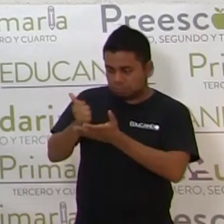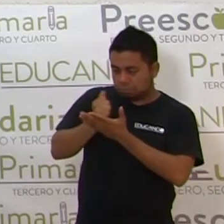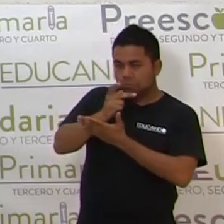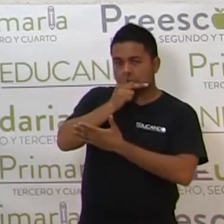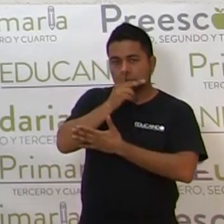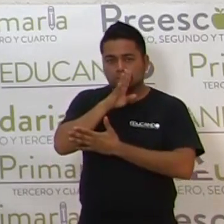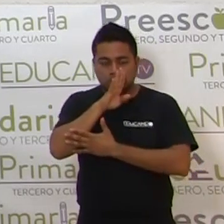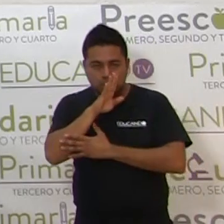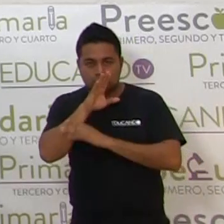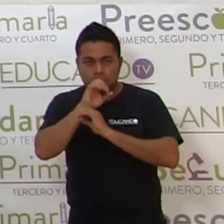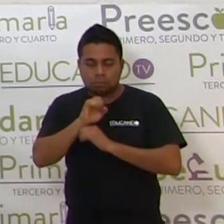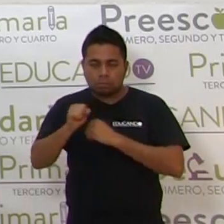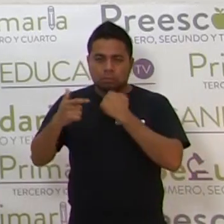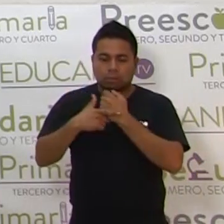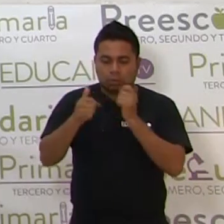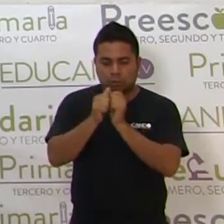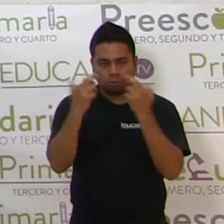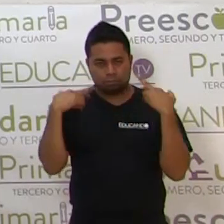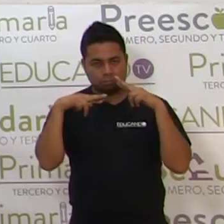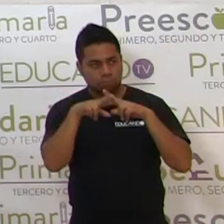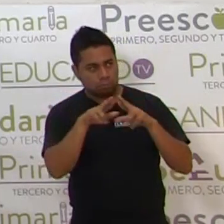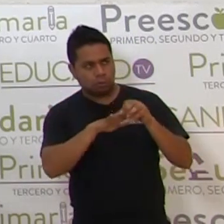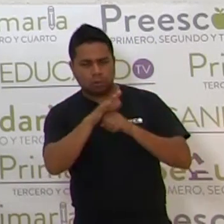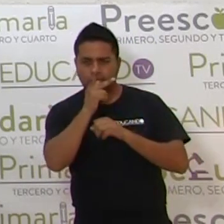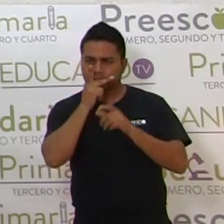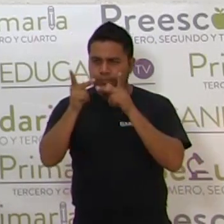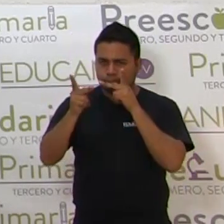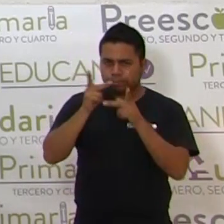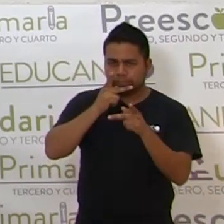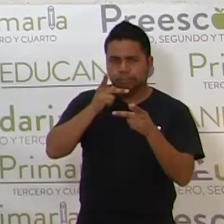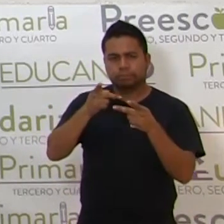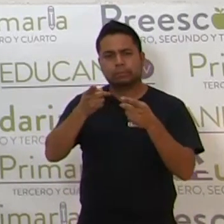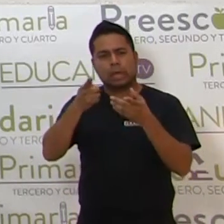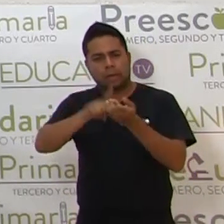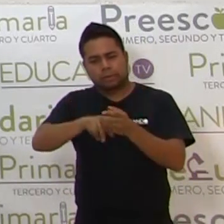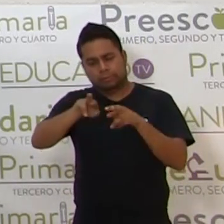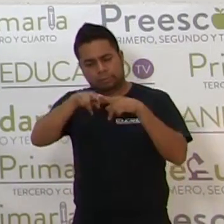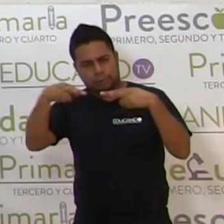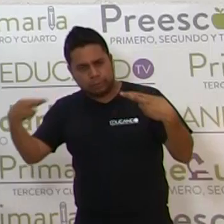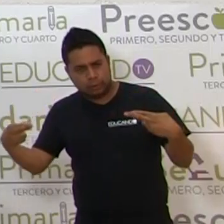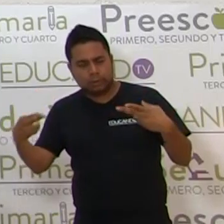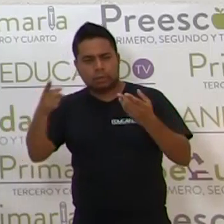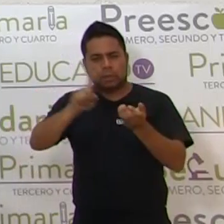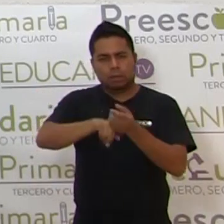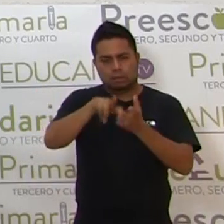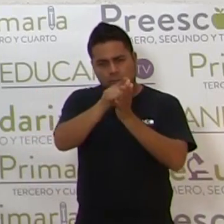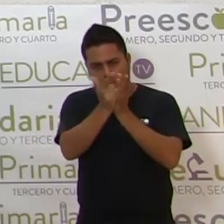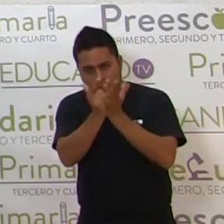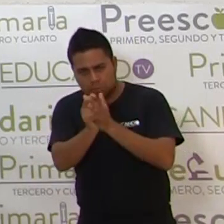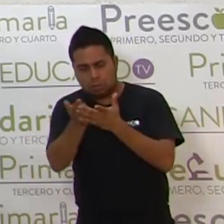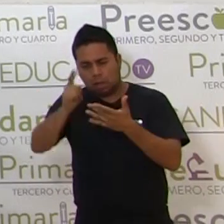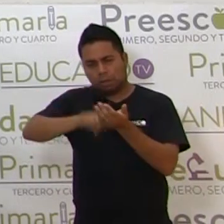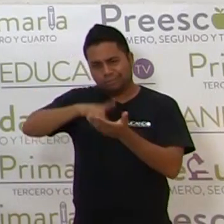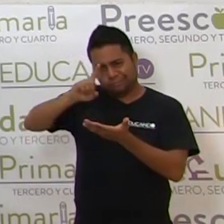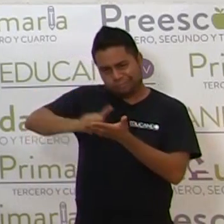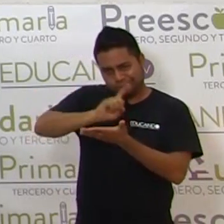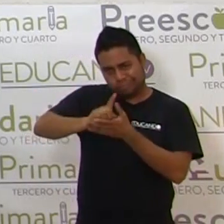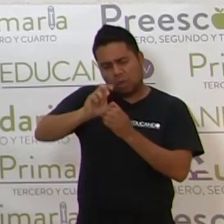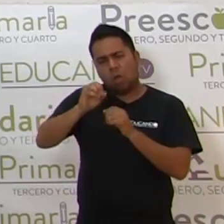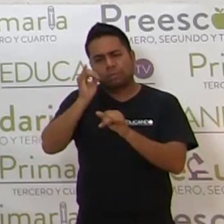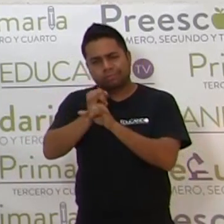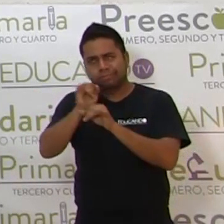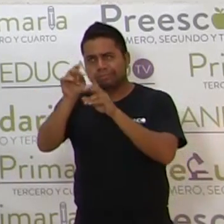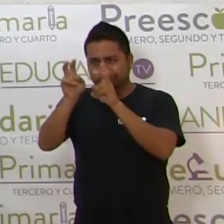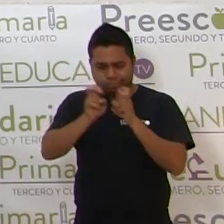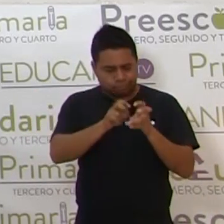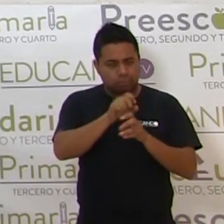mamá o buscar con tu maestro diferentes palabras en revistas, en libros, en el diccionario o en internet.